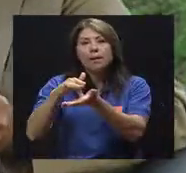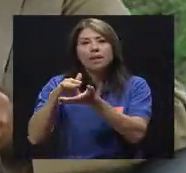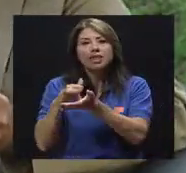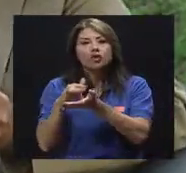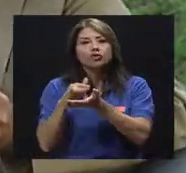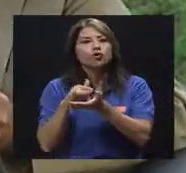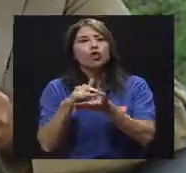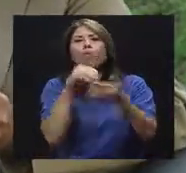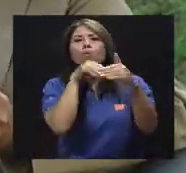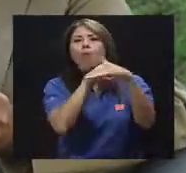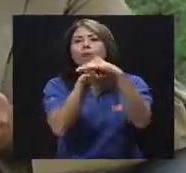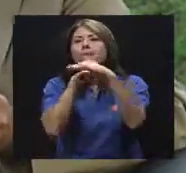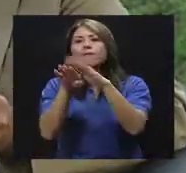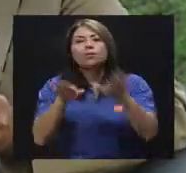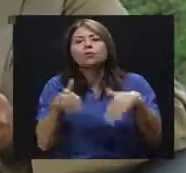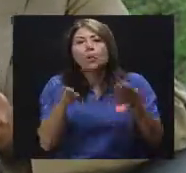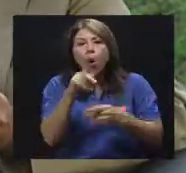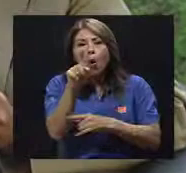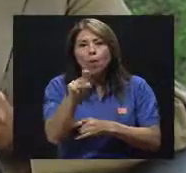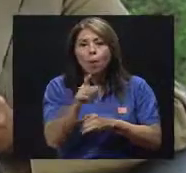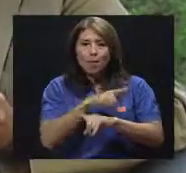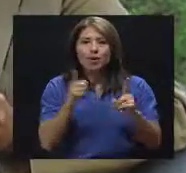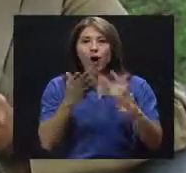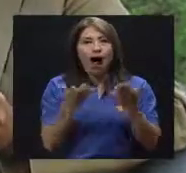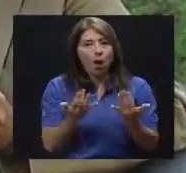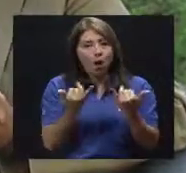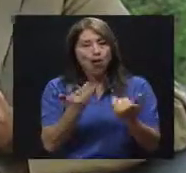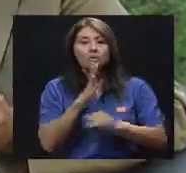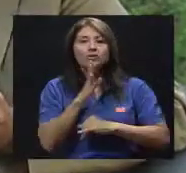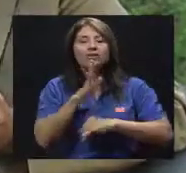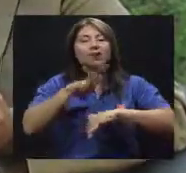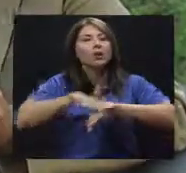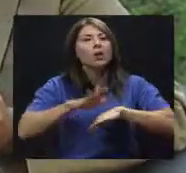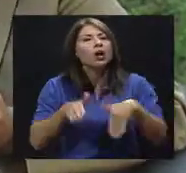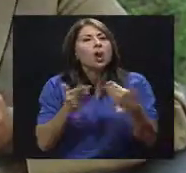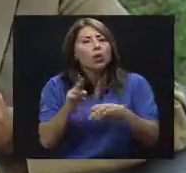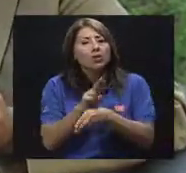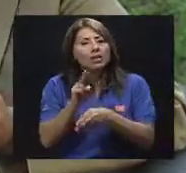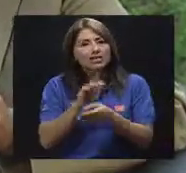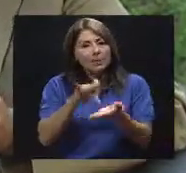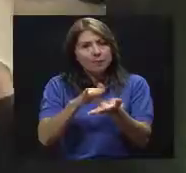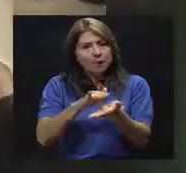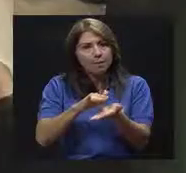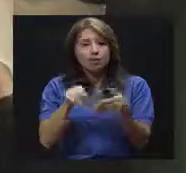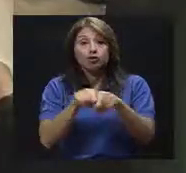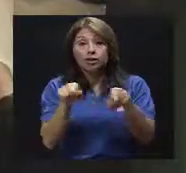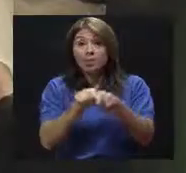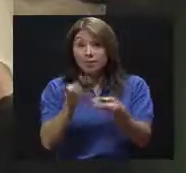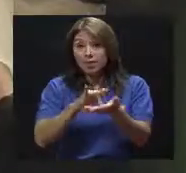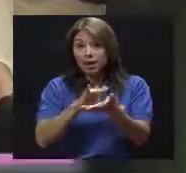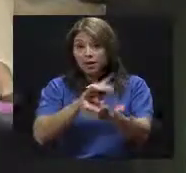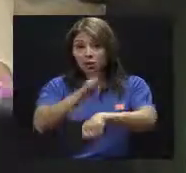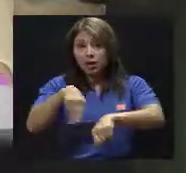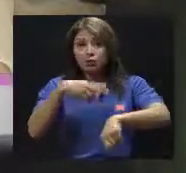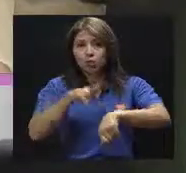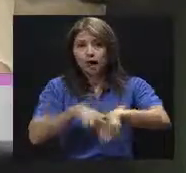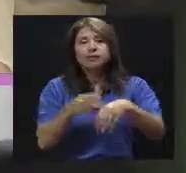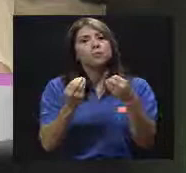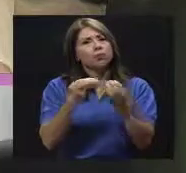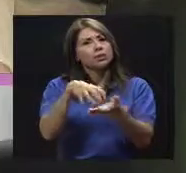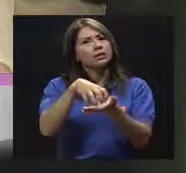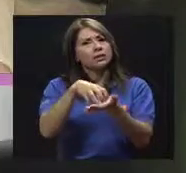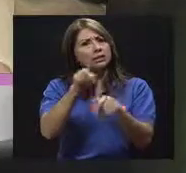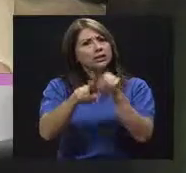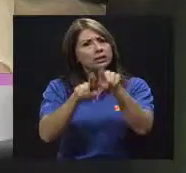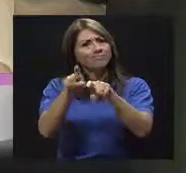cómo utilizar esos medicamentos, hablar un poco también de productos naturales, en fin, son muchas las inquietudes. Sí, porque en esa ocasión, María del Mar,